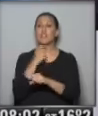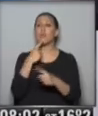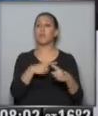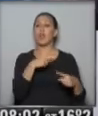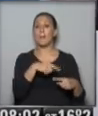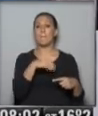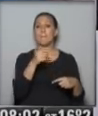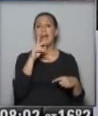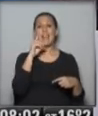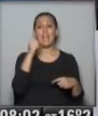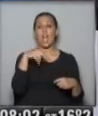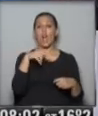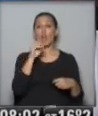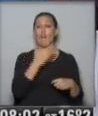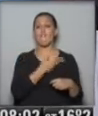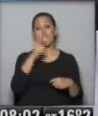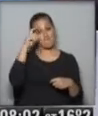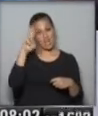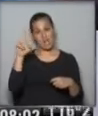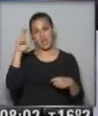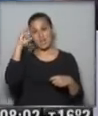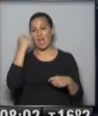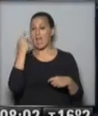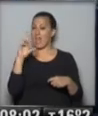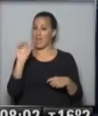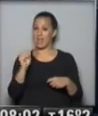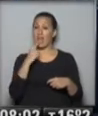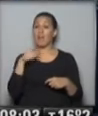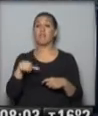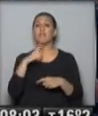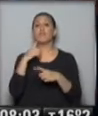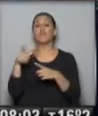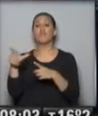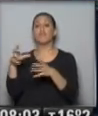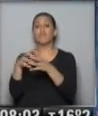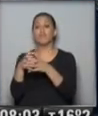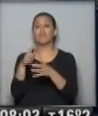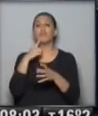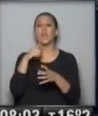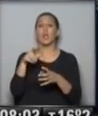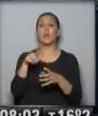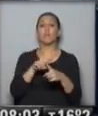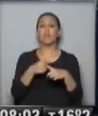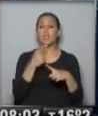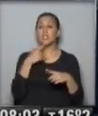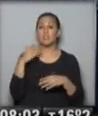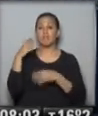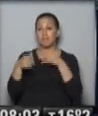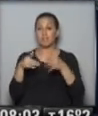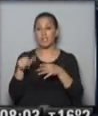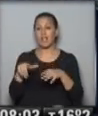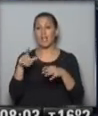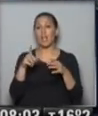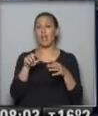día. Buen día, Patricia, Roberto. Fuerzas políticas, sindicales y sociales se dieron cita aquí desde